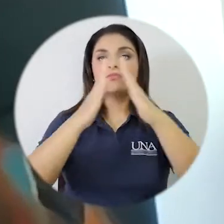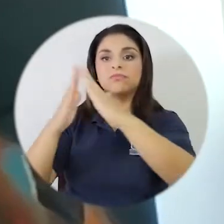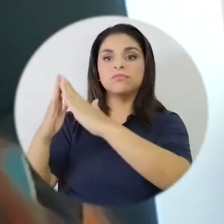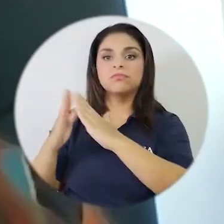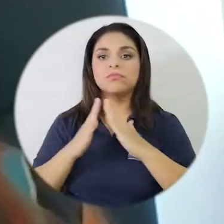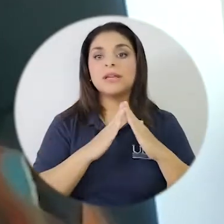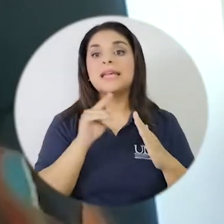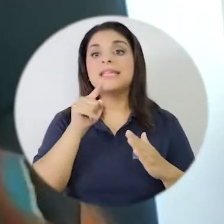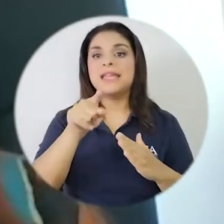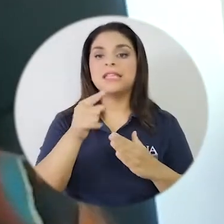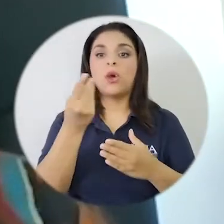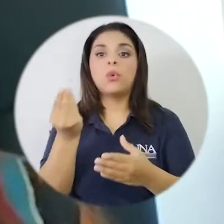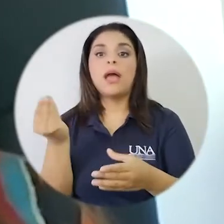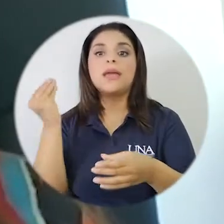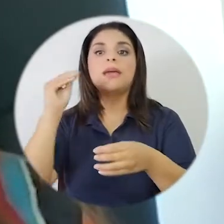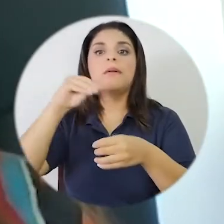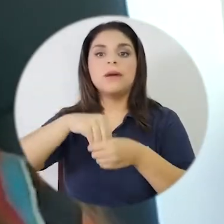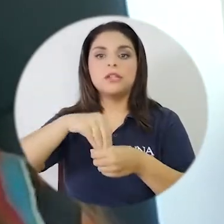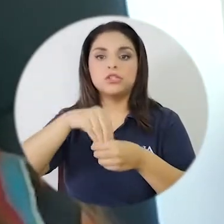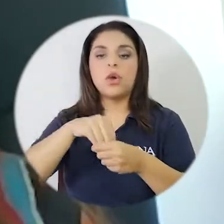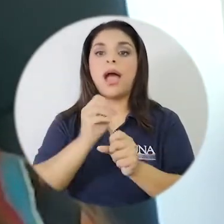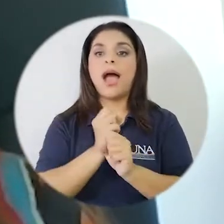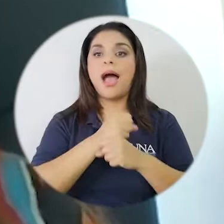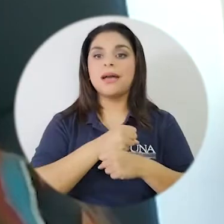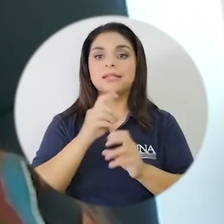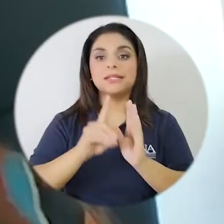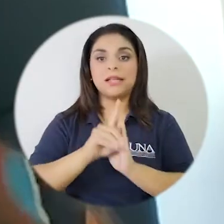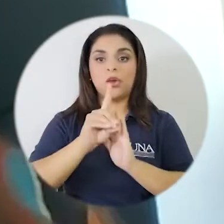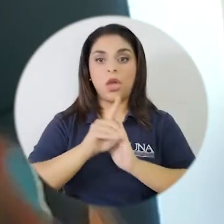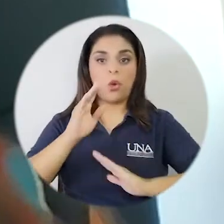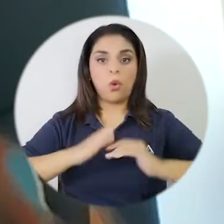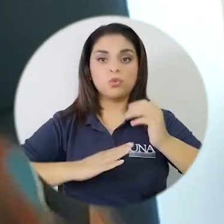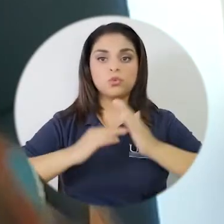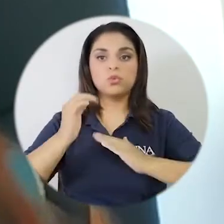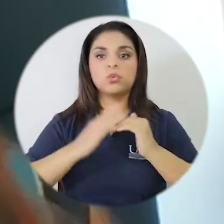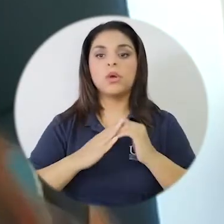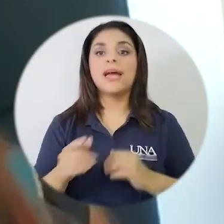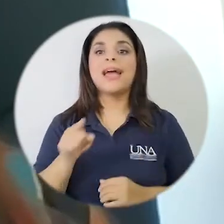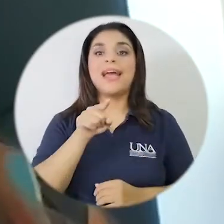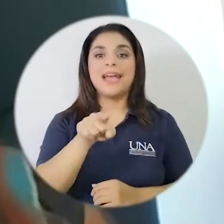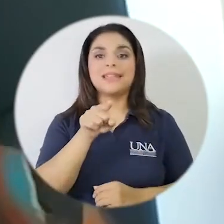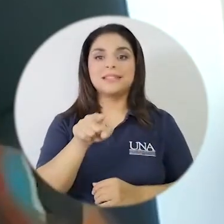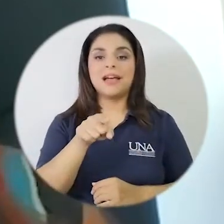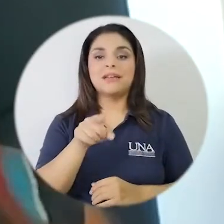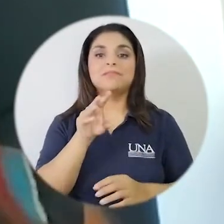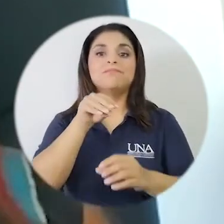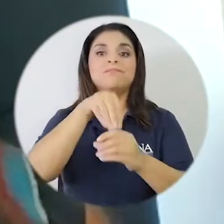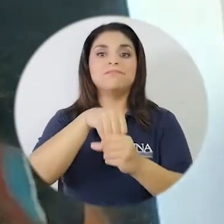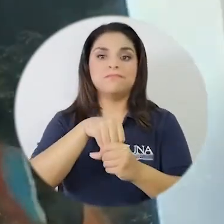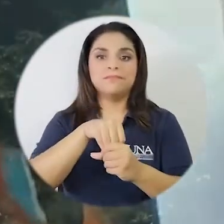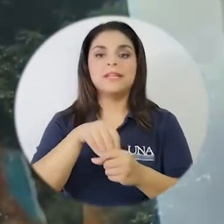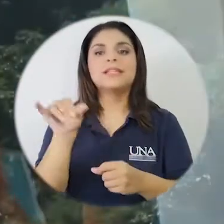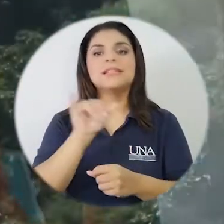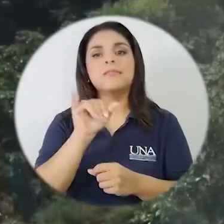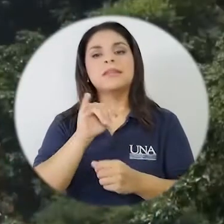y esa es una inversión que hace el desarrollador constructor, y esa inversión es también una limitante